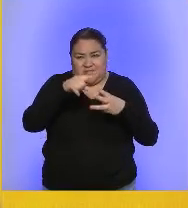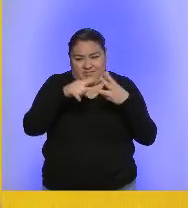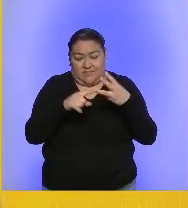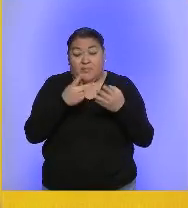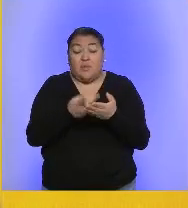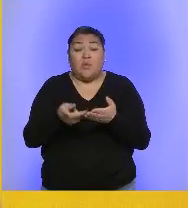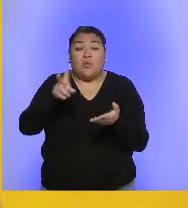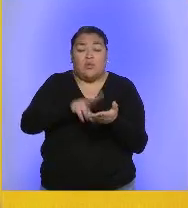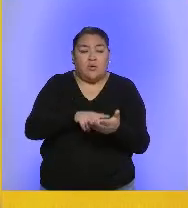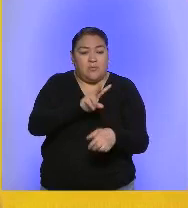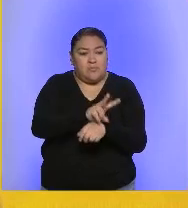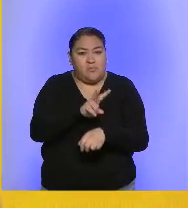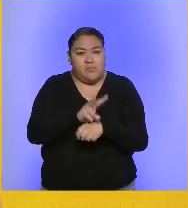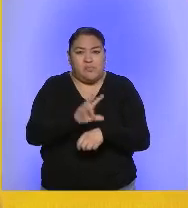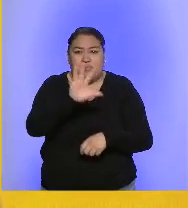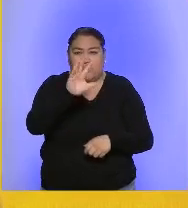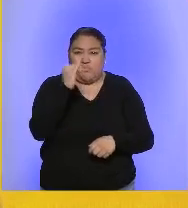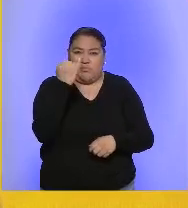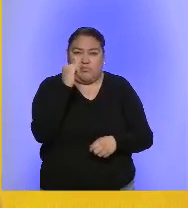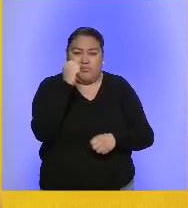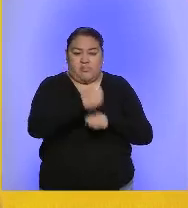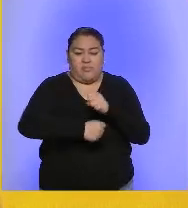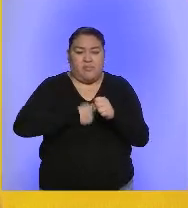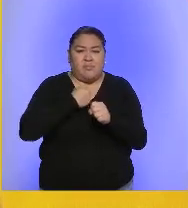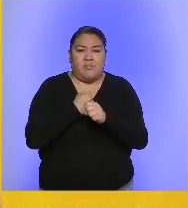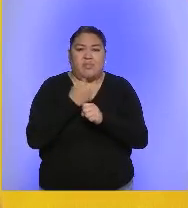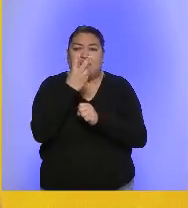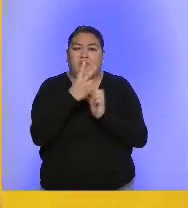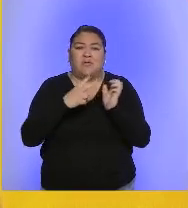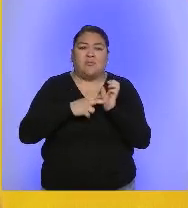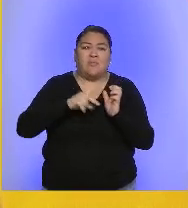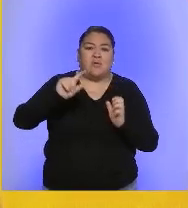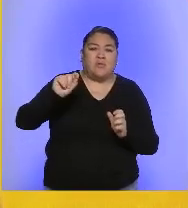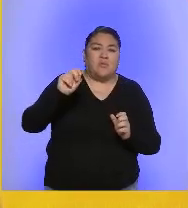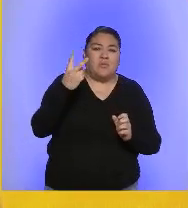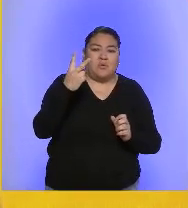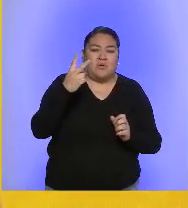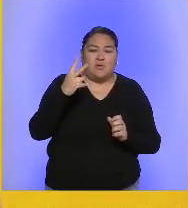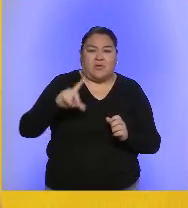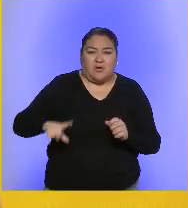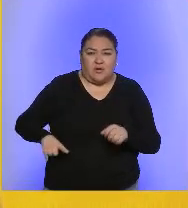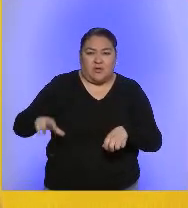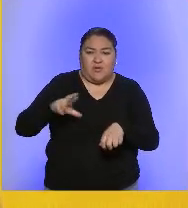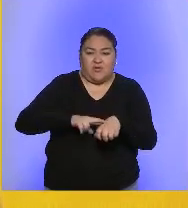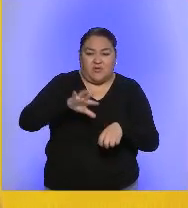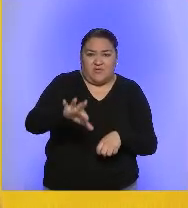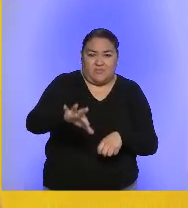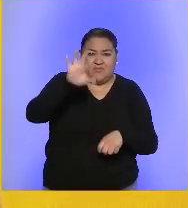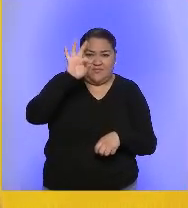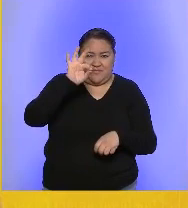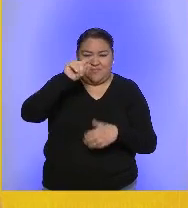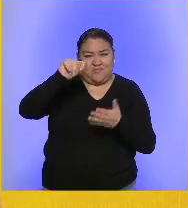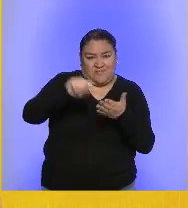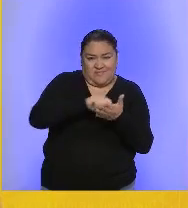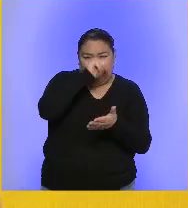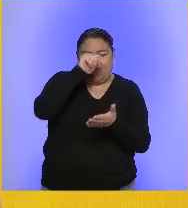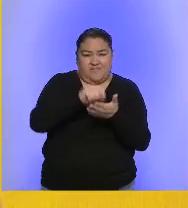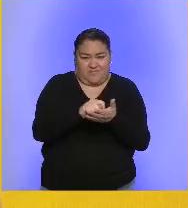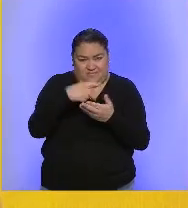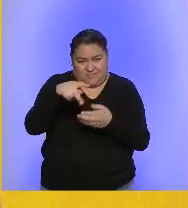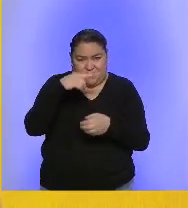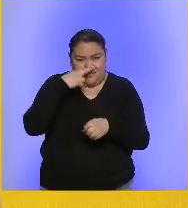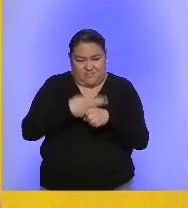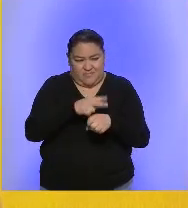2022, en la que se eligió gobernador constitucional del Estado de Tamaulipas. Finalmente, en fecha 2 de septiembre